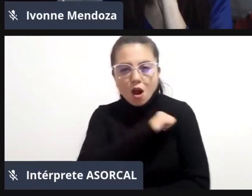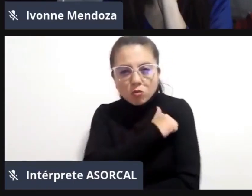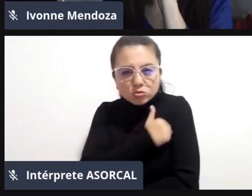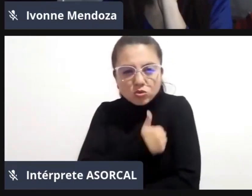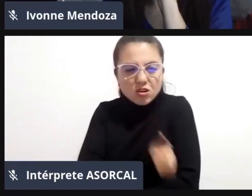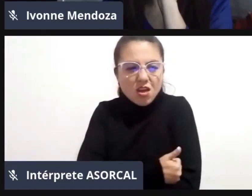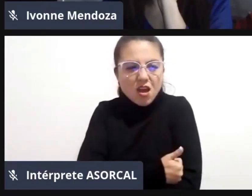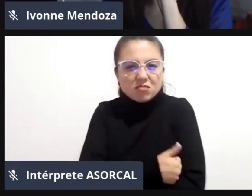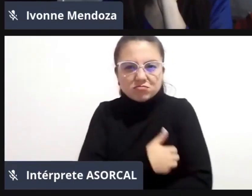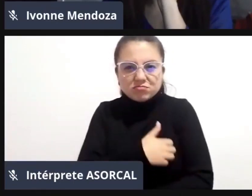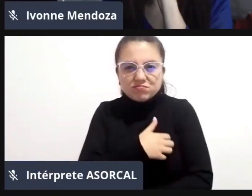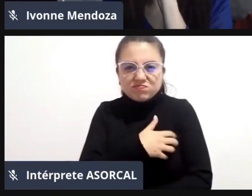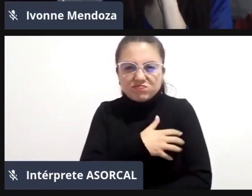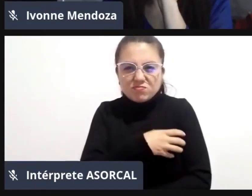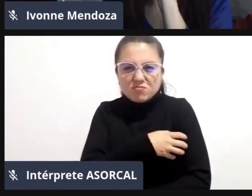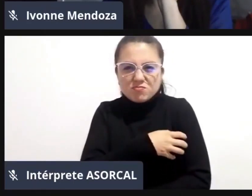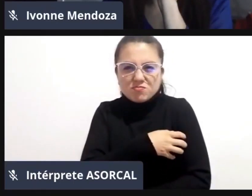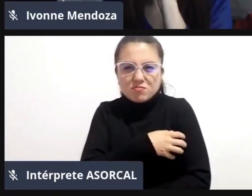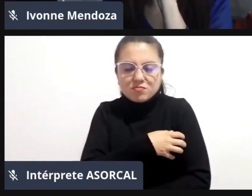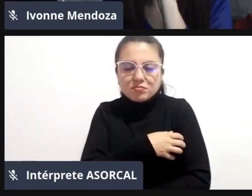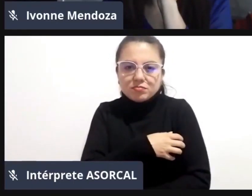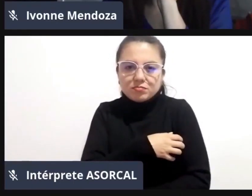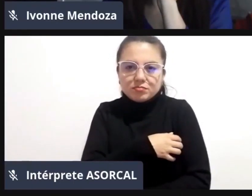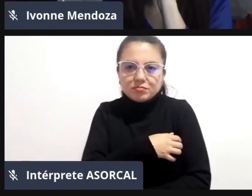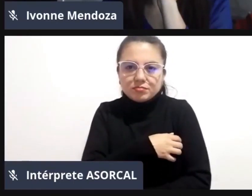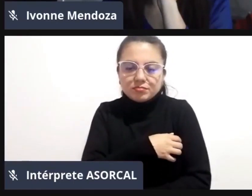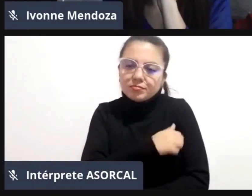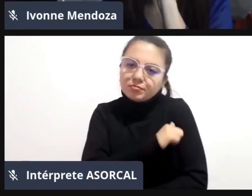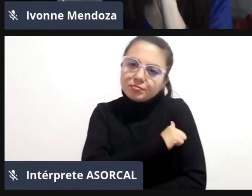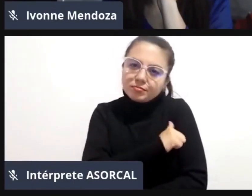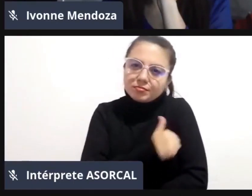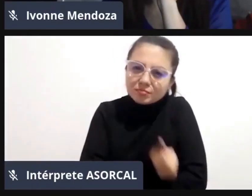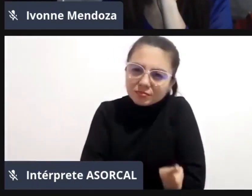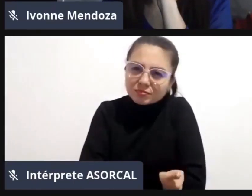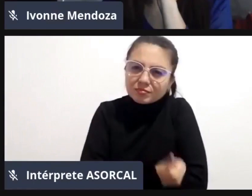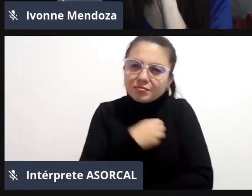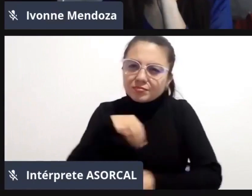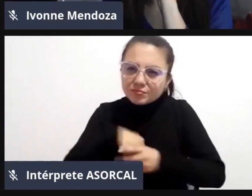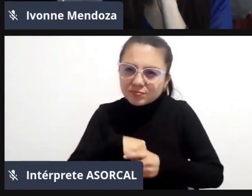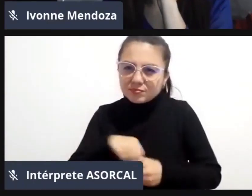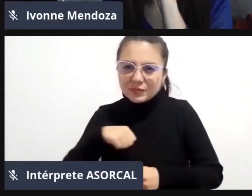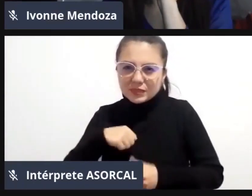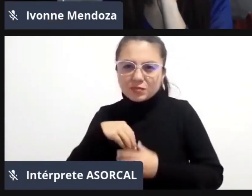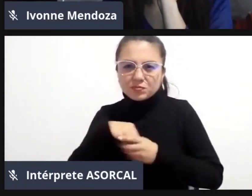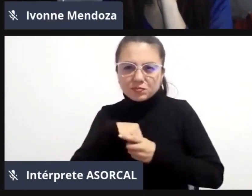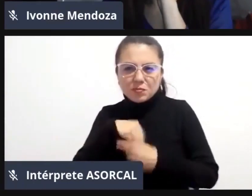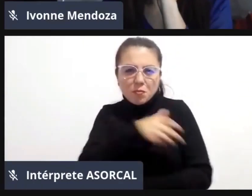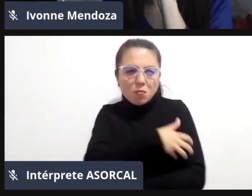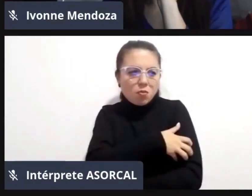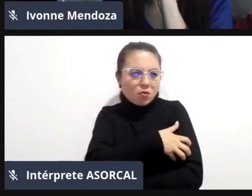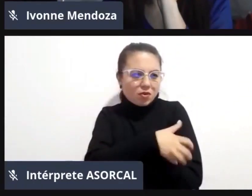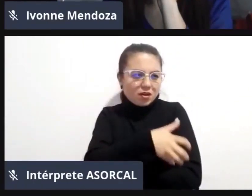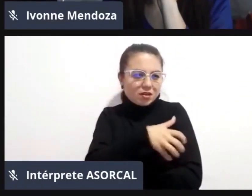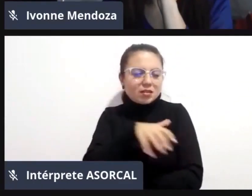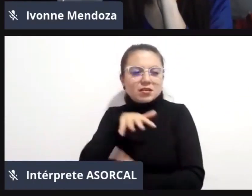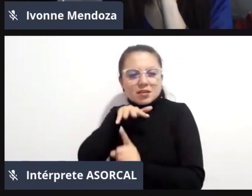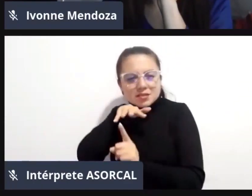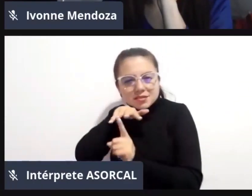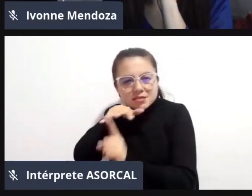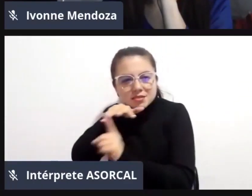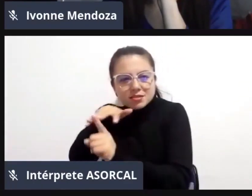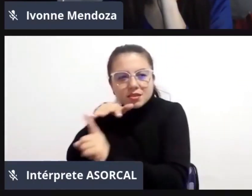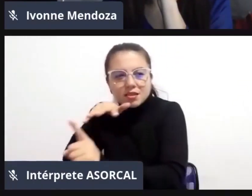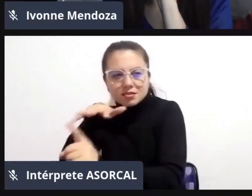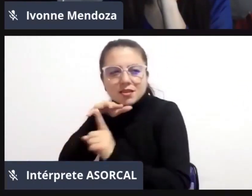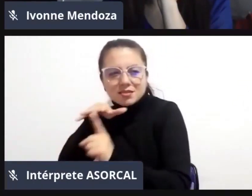tiene dentro del pueblo, ¿sí? ¿Cuál fue la posición? Si hubo una posición de la Iglesia